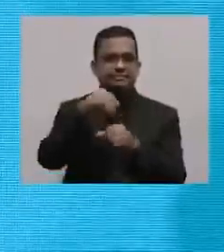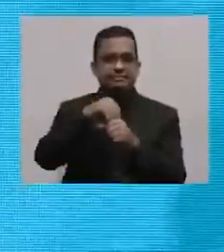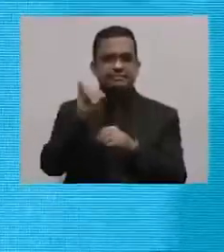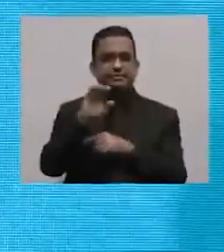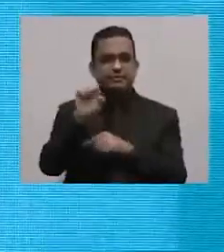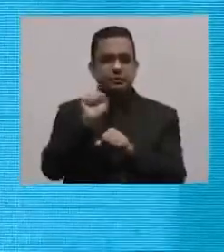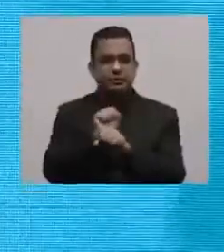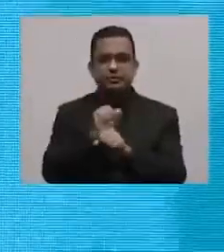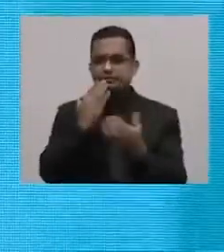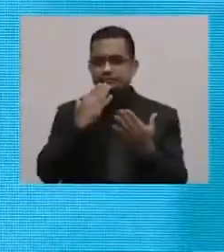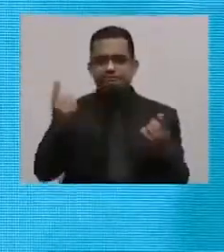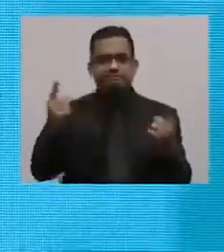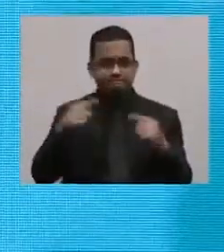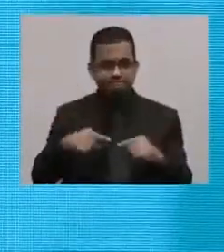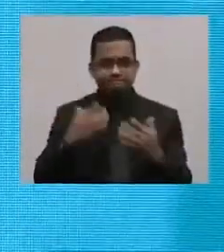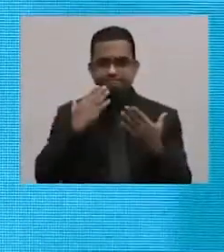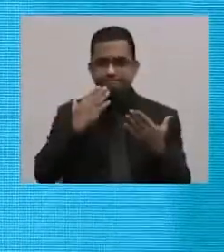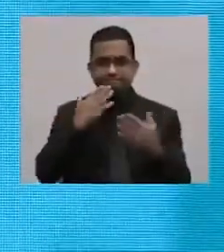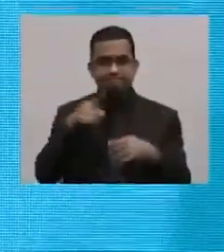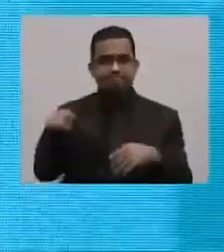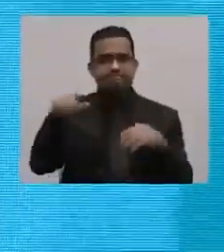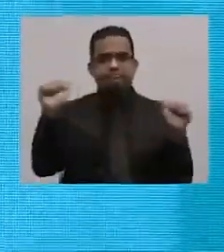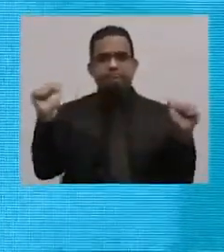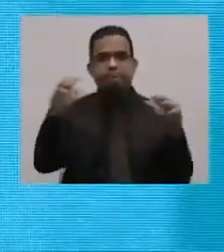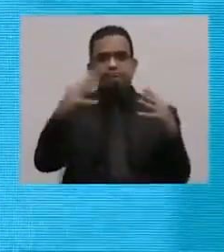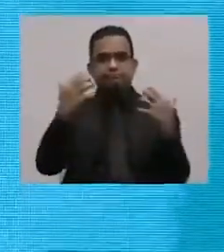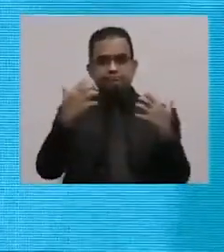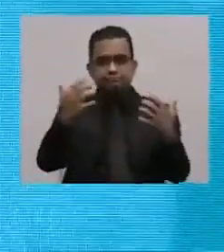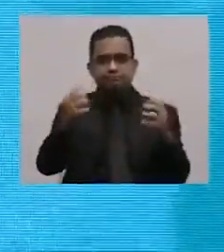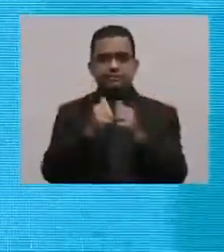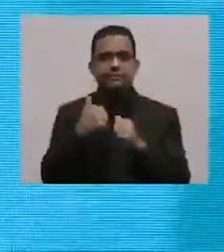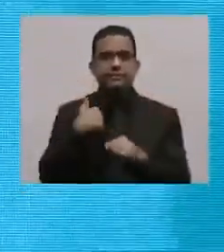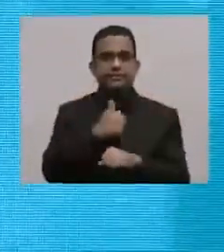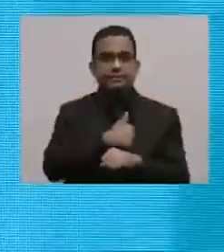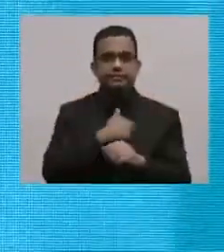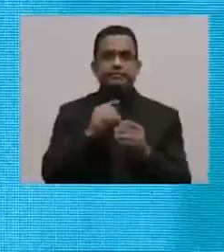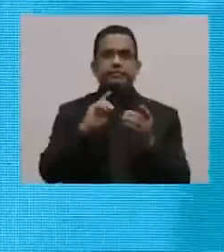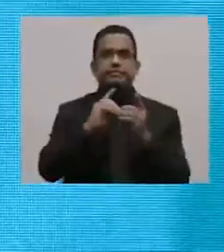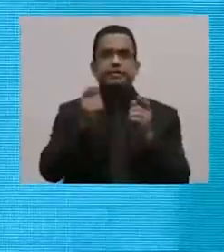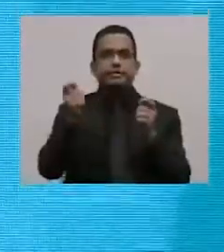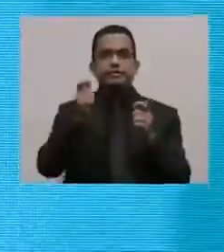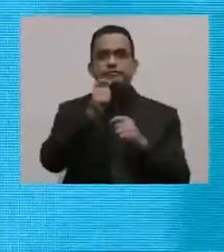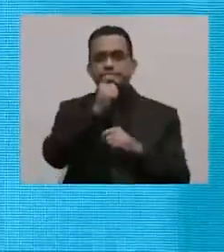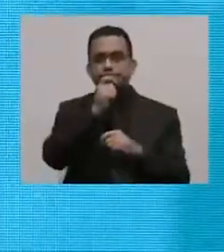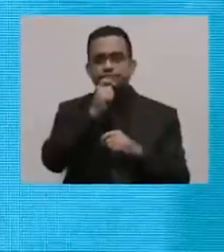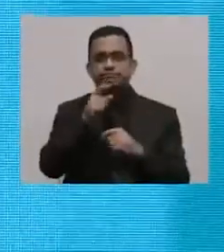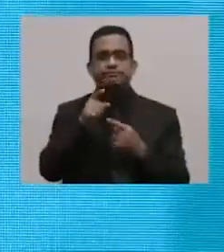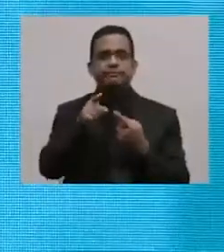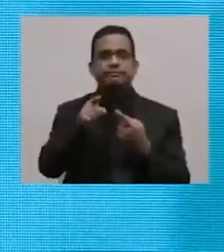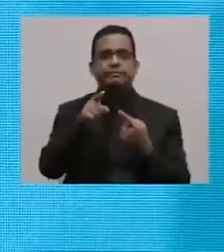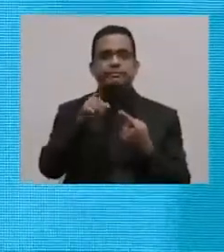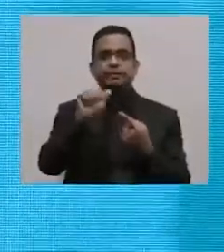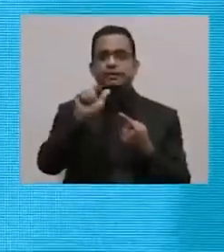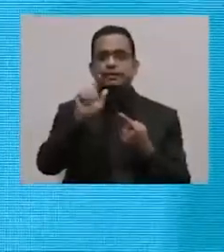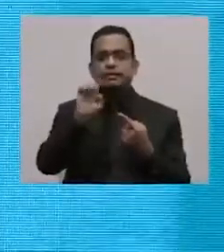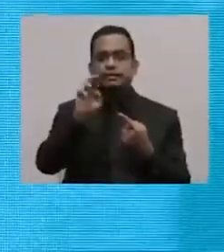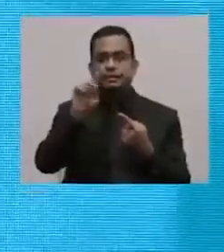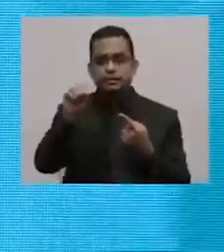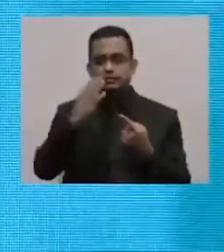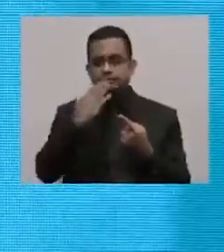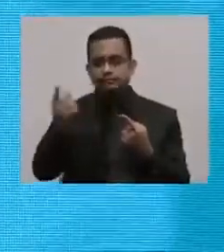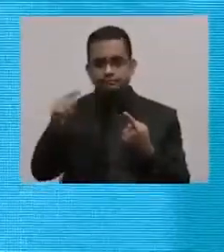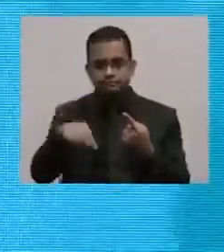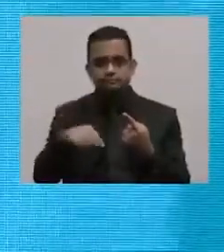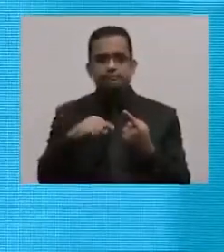Central Electoral, muchísimas gracias a todos por estar aquí con nosotros. A los directores de medio, don Alberto Caminero, muchísimas gracias, qué bueno verle